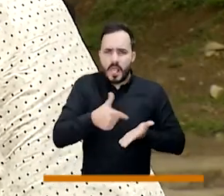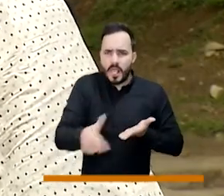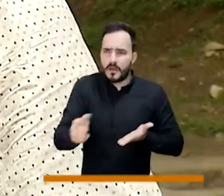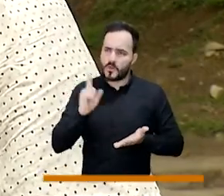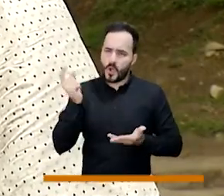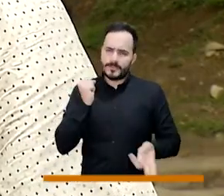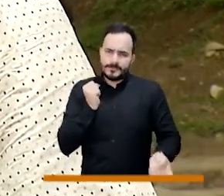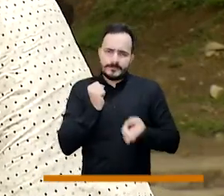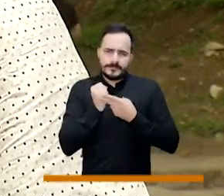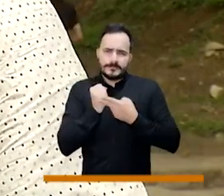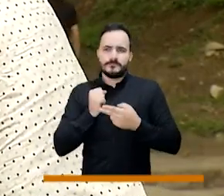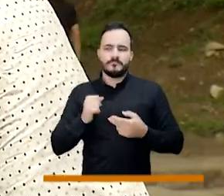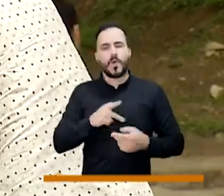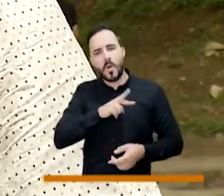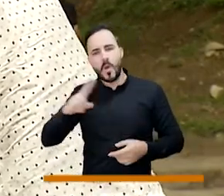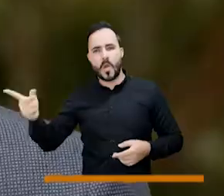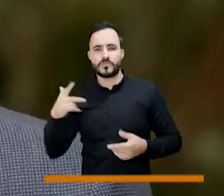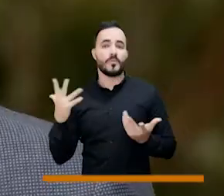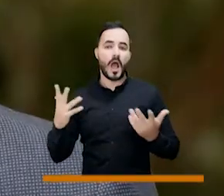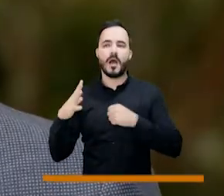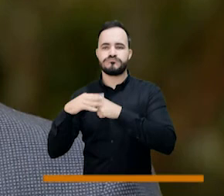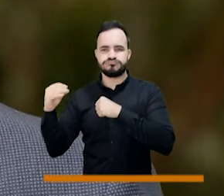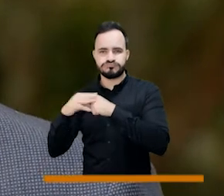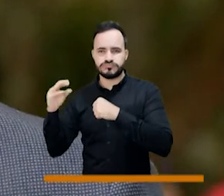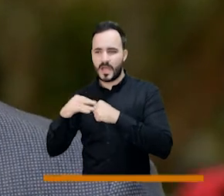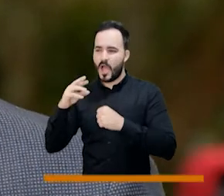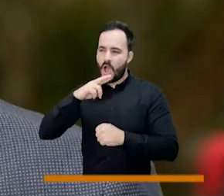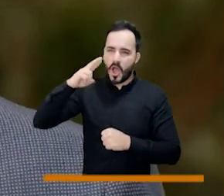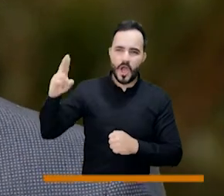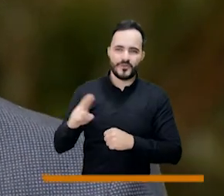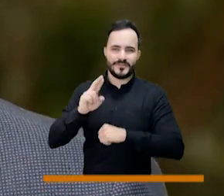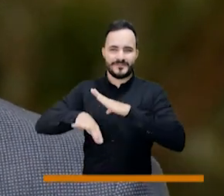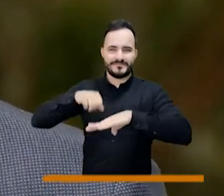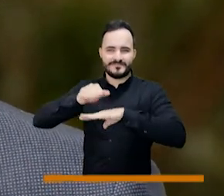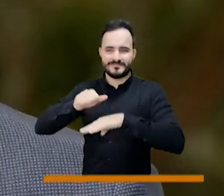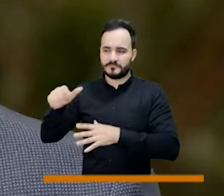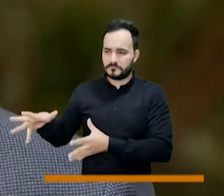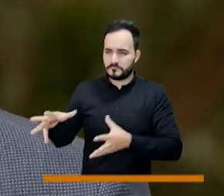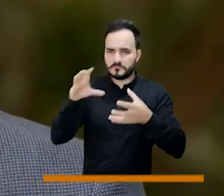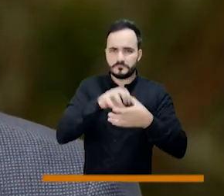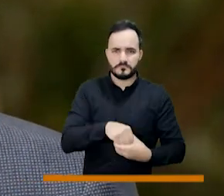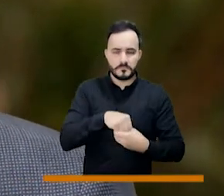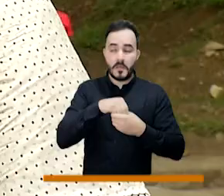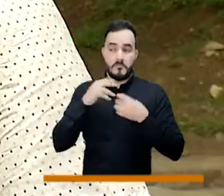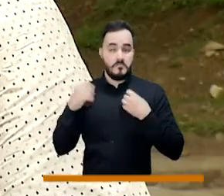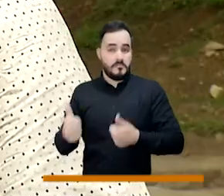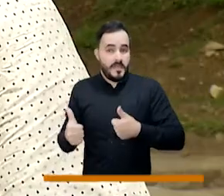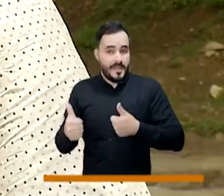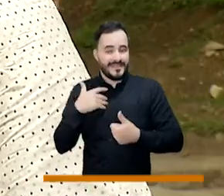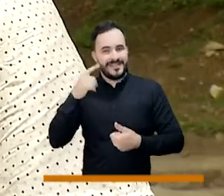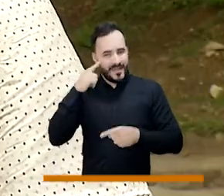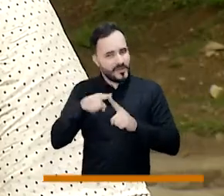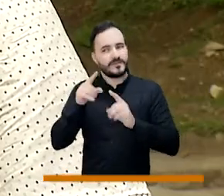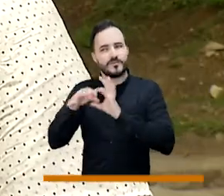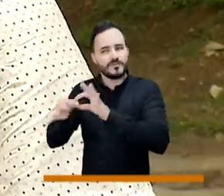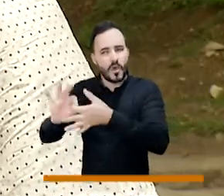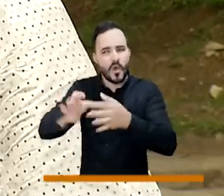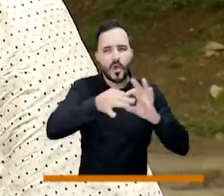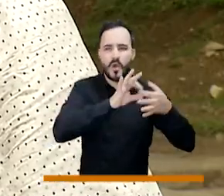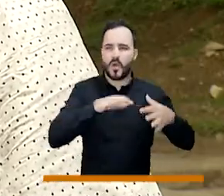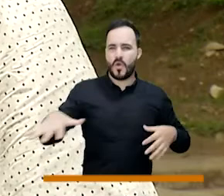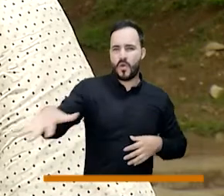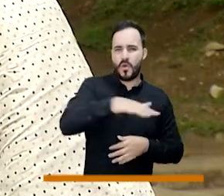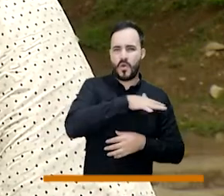con menos agua, utilizando algodón recuperado. Y es muy importante que toda la cadena se integre de la misma manera con el fin de